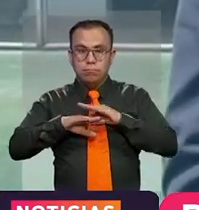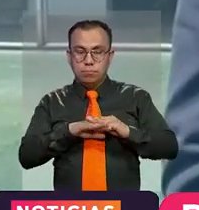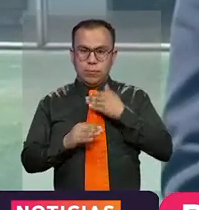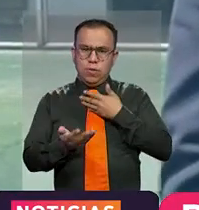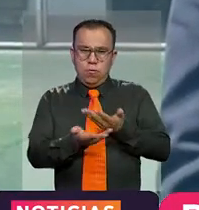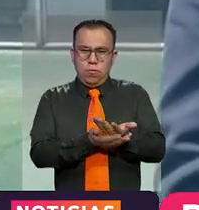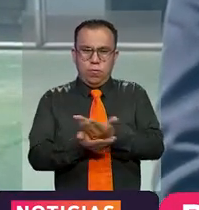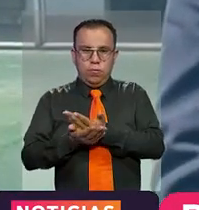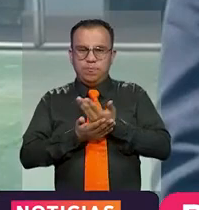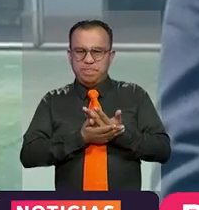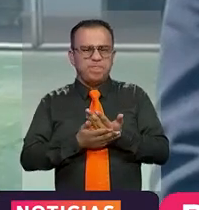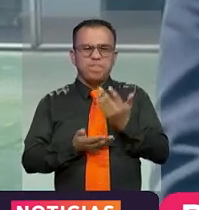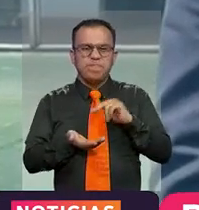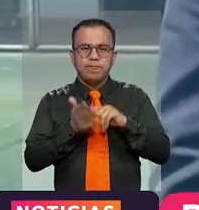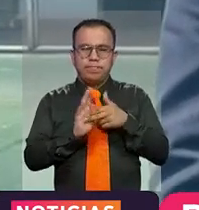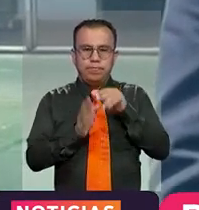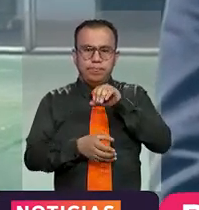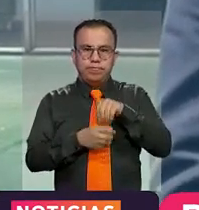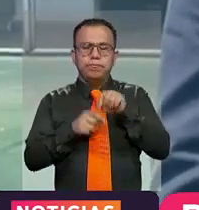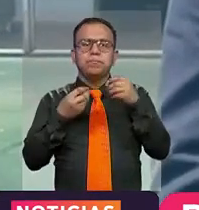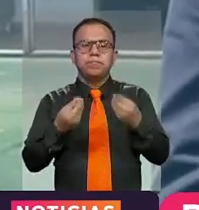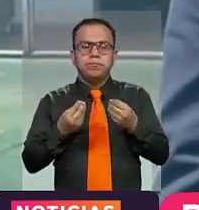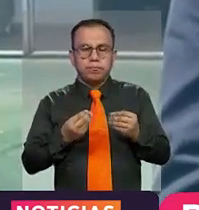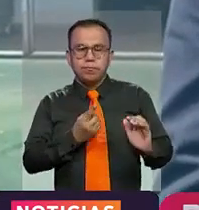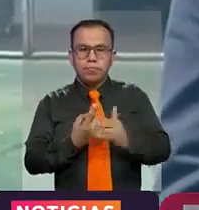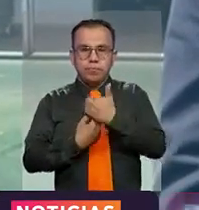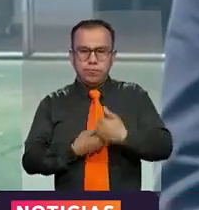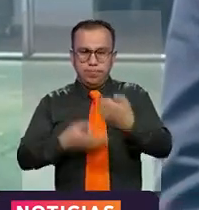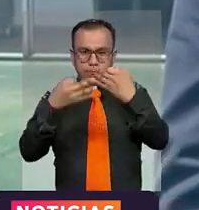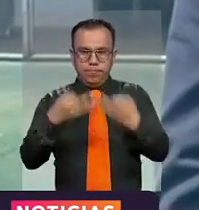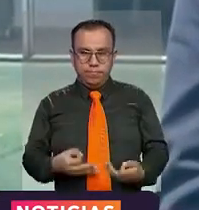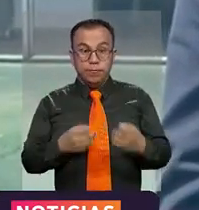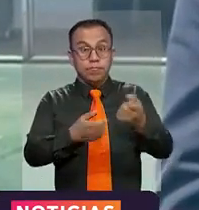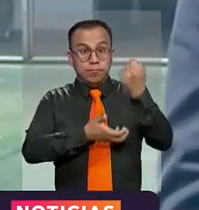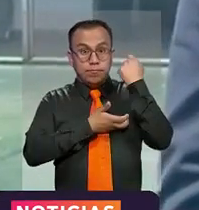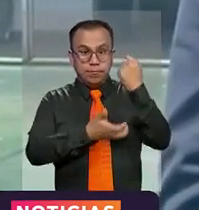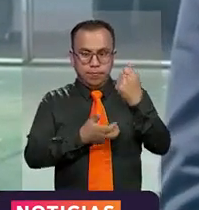recomendaciones, ya que todo esto lo hacemos para proteger su seguridad financiera y seguridad personal.